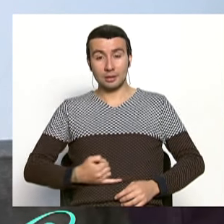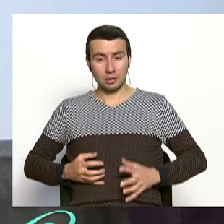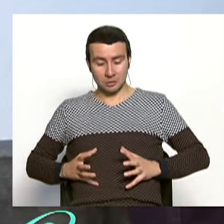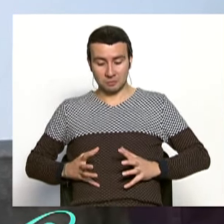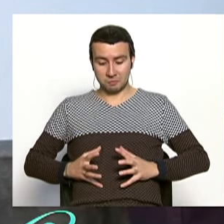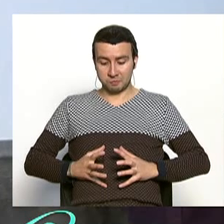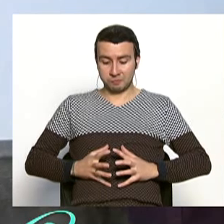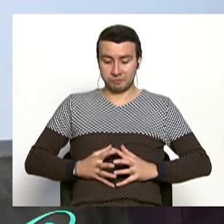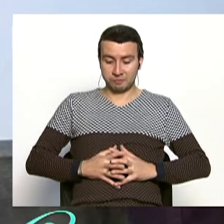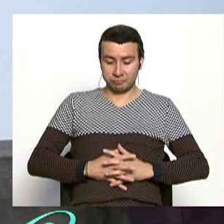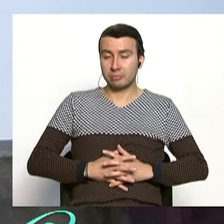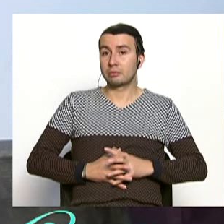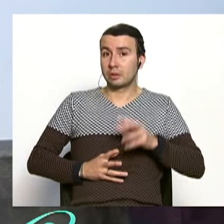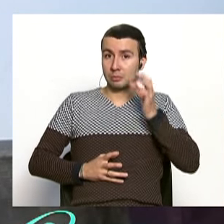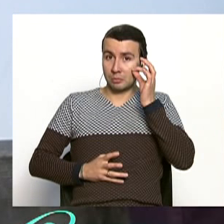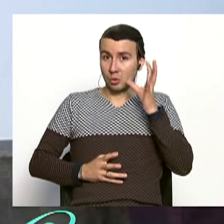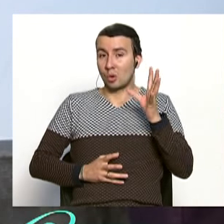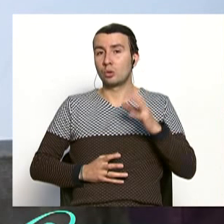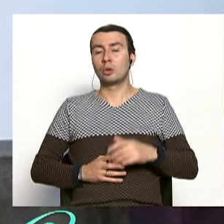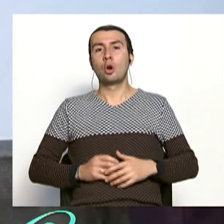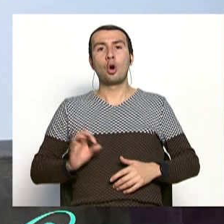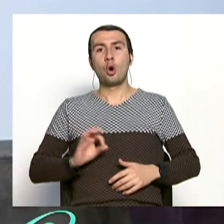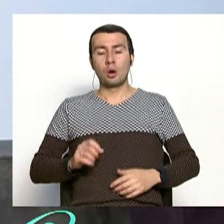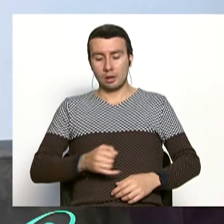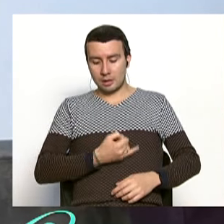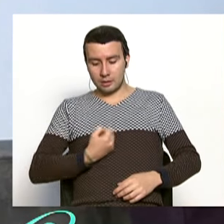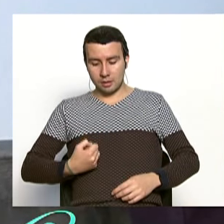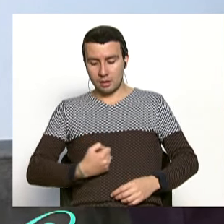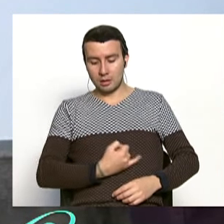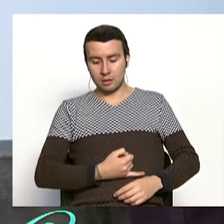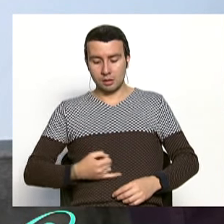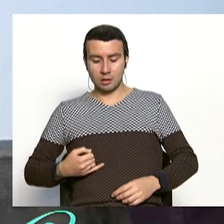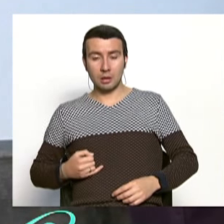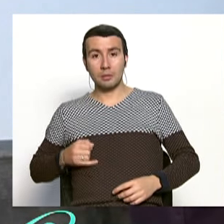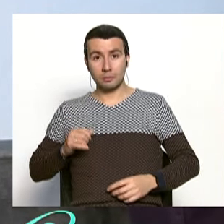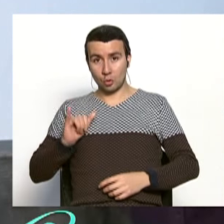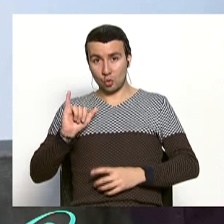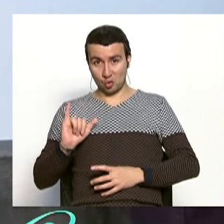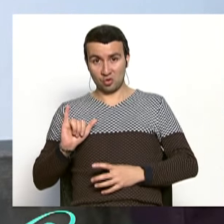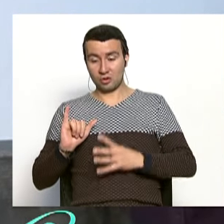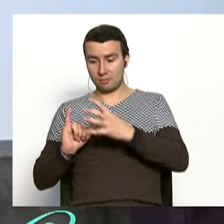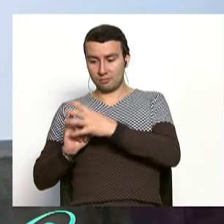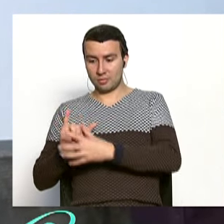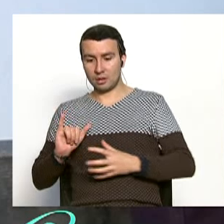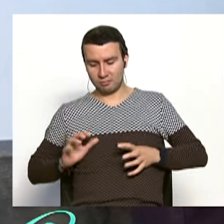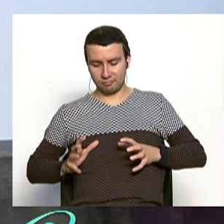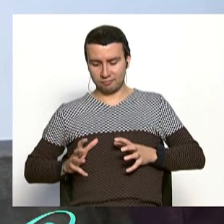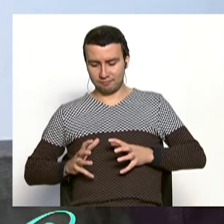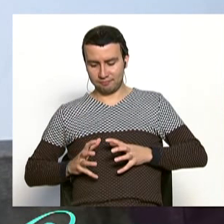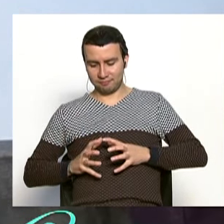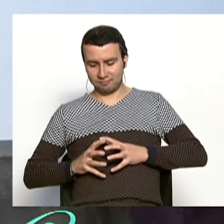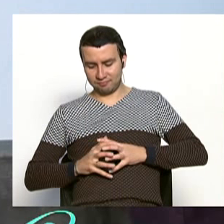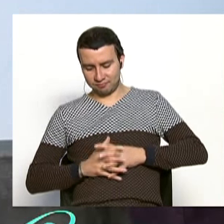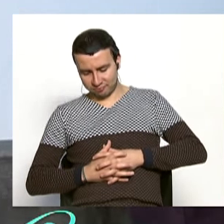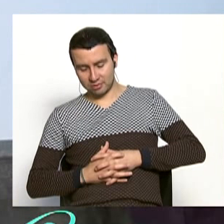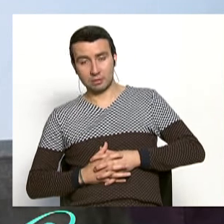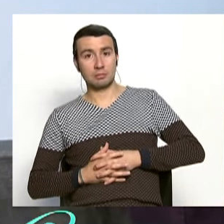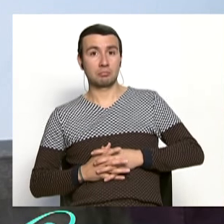intestino y y las vísceras pélvicas Como por ejemplo el útero trompas ovarios se pueden formar